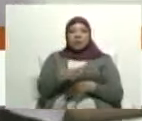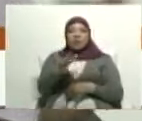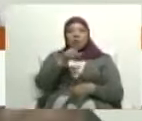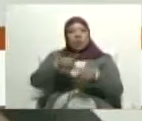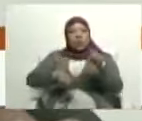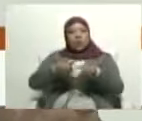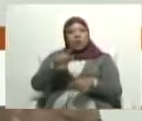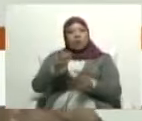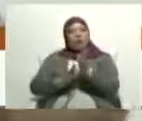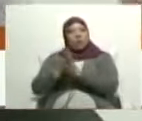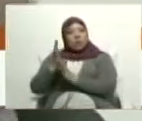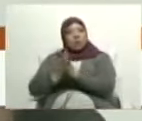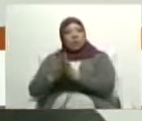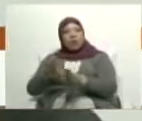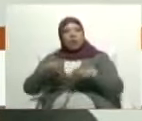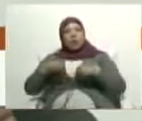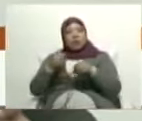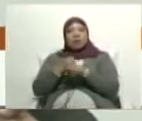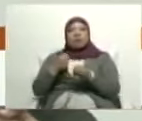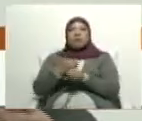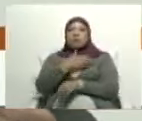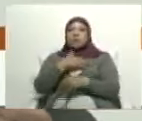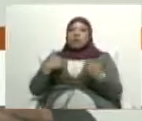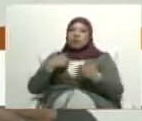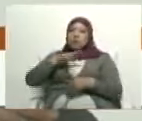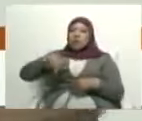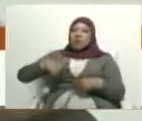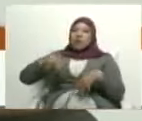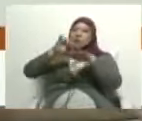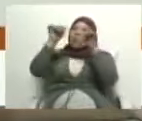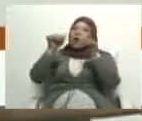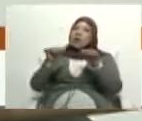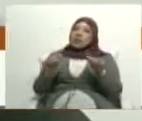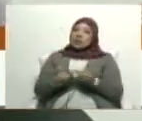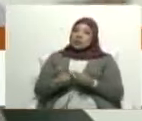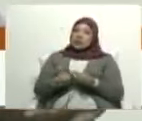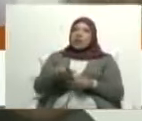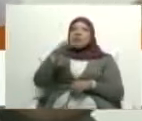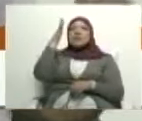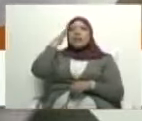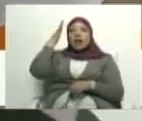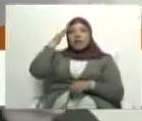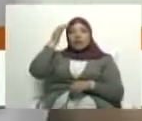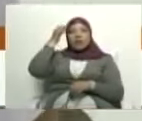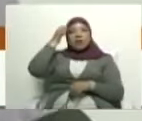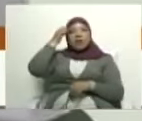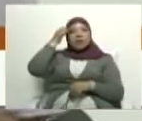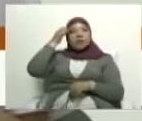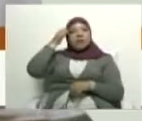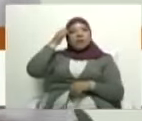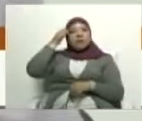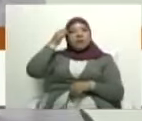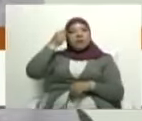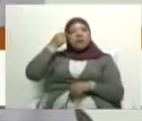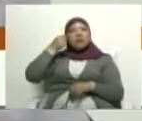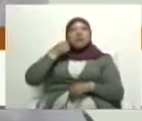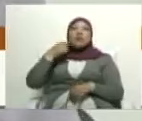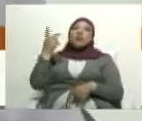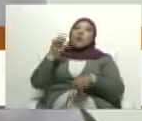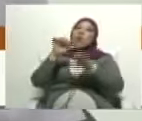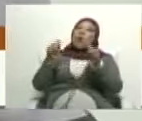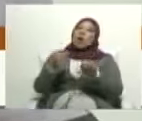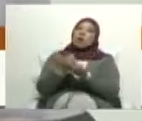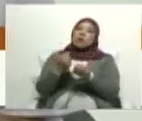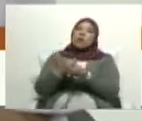con Ernesto de que compremos lo que tienen nuestros artesanos. Él lo sabe, porque siempre me dice, aquí está un catálogo de lo que tienen